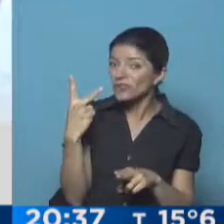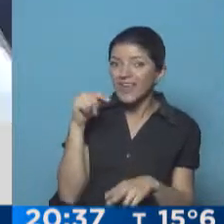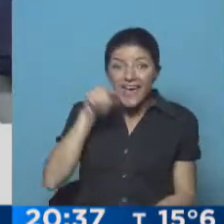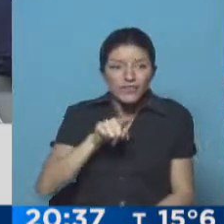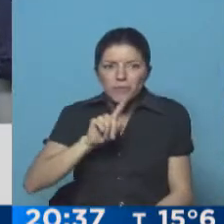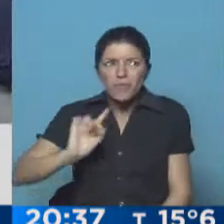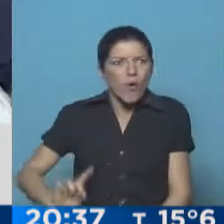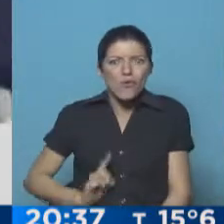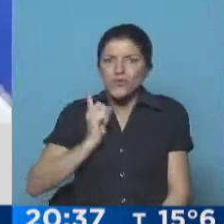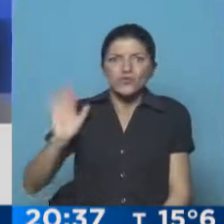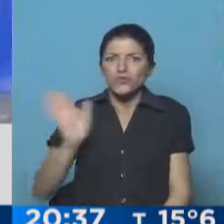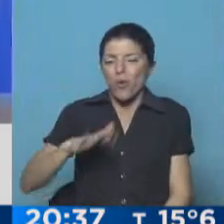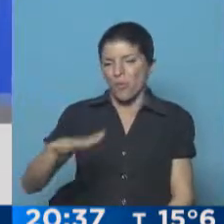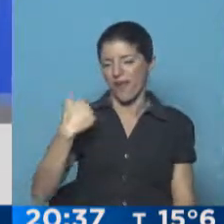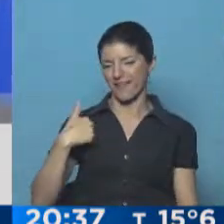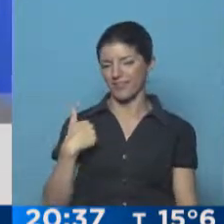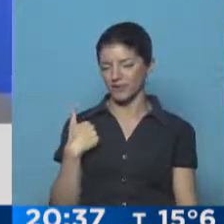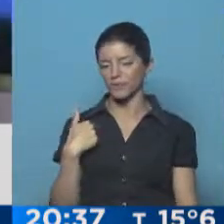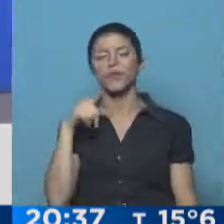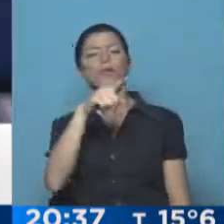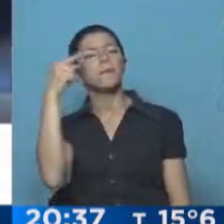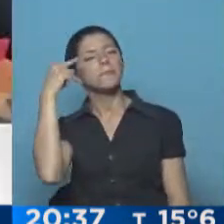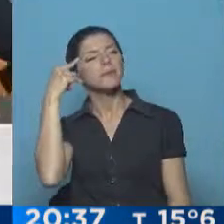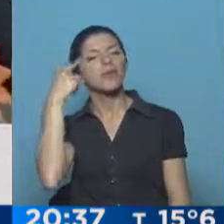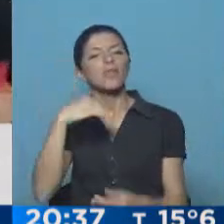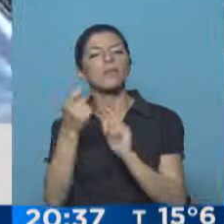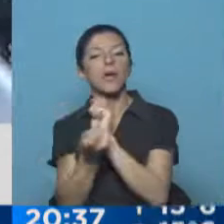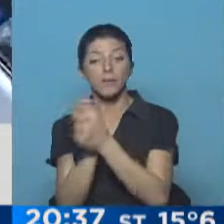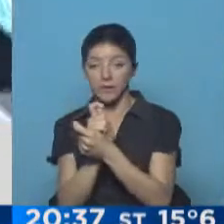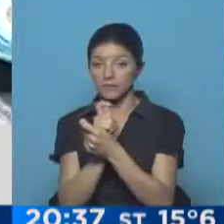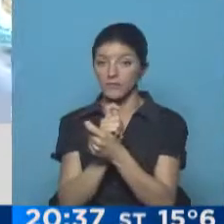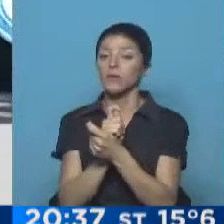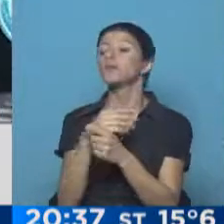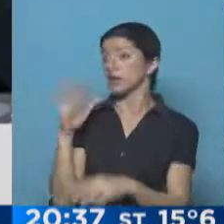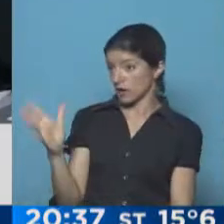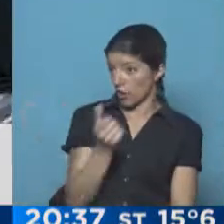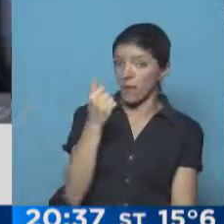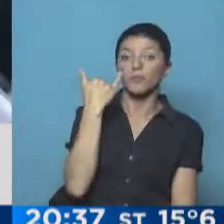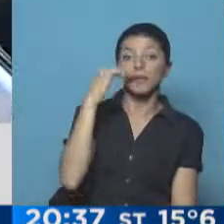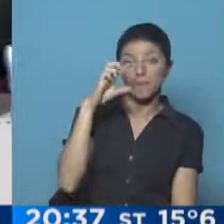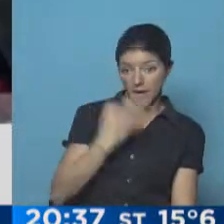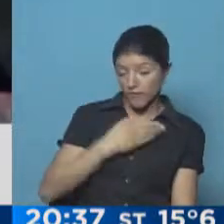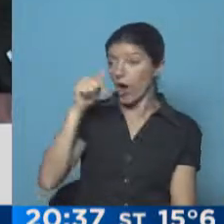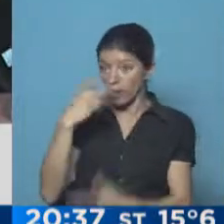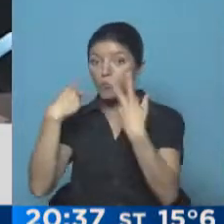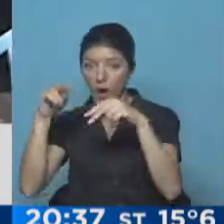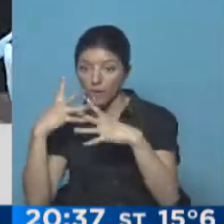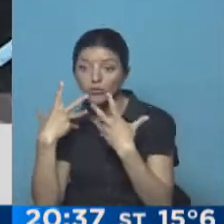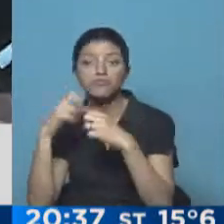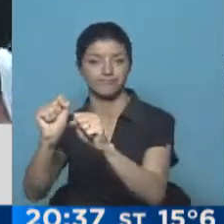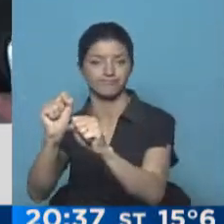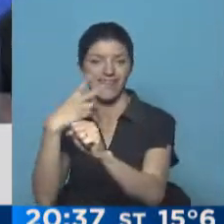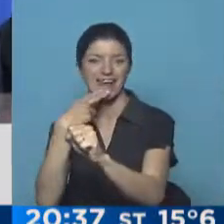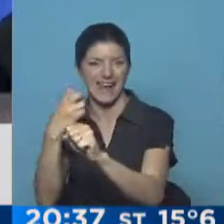a los argentinos. ¿Qué cree que hay que cambiar del hecho por el kirchnerismo? Si hemos recuperado YPF, ahora la soberanía energética. Si